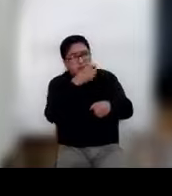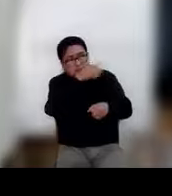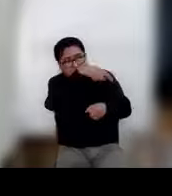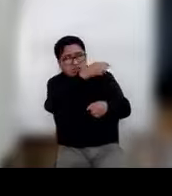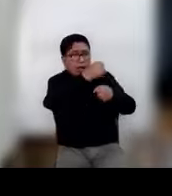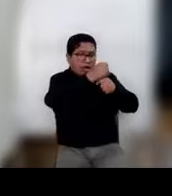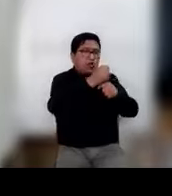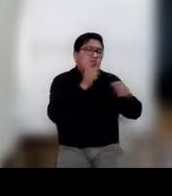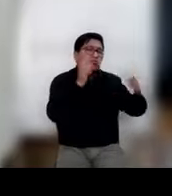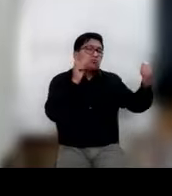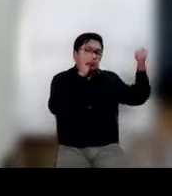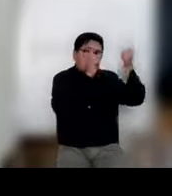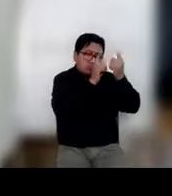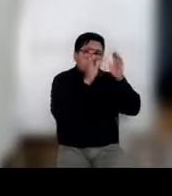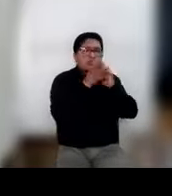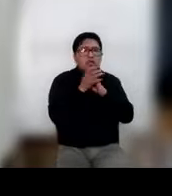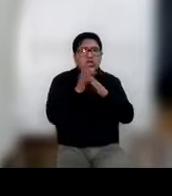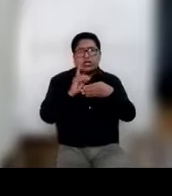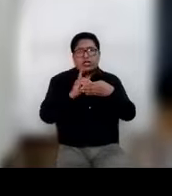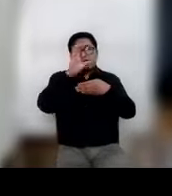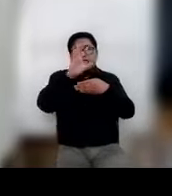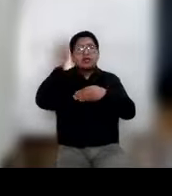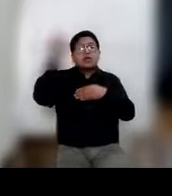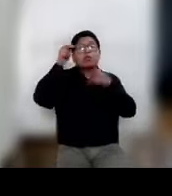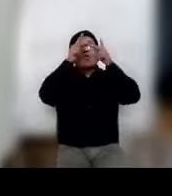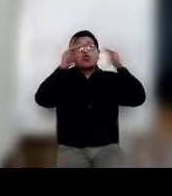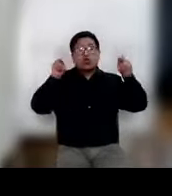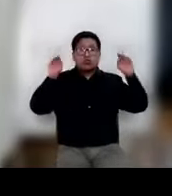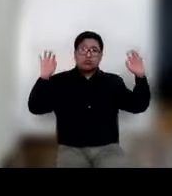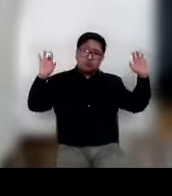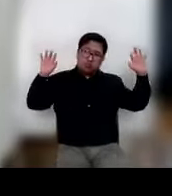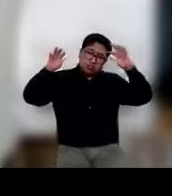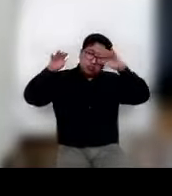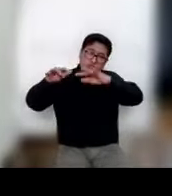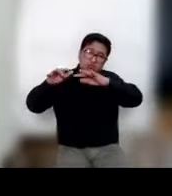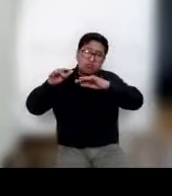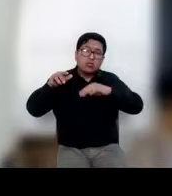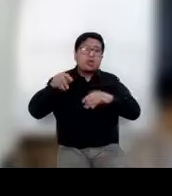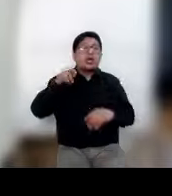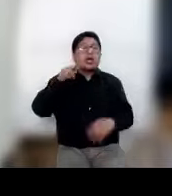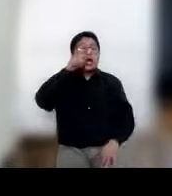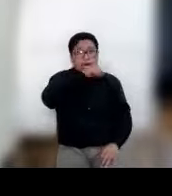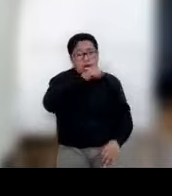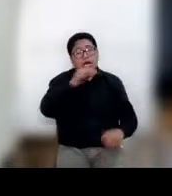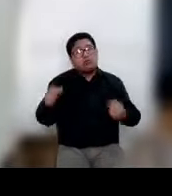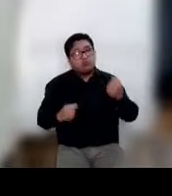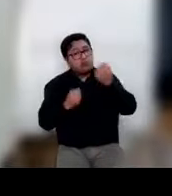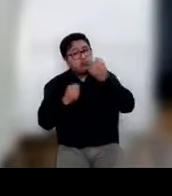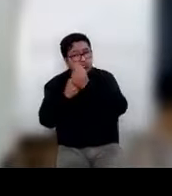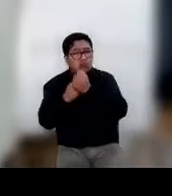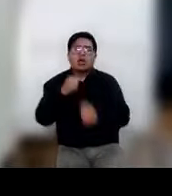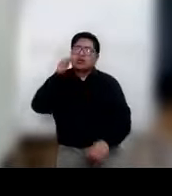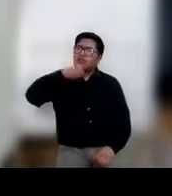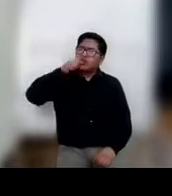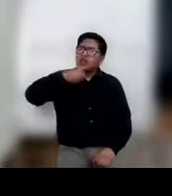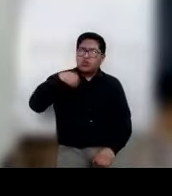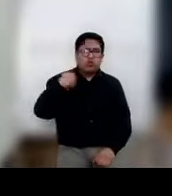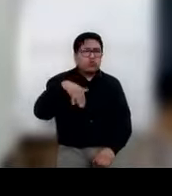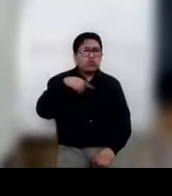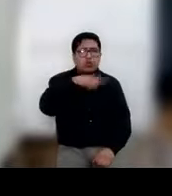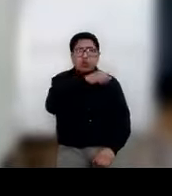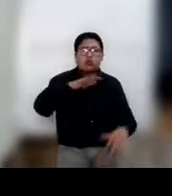adelante un encuentro en diciembre en potosí precisamente con eso nos apoyaron bastantes y nos han dado mucho aliento